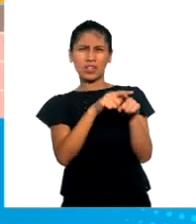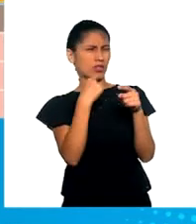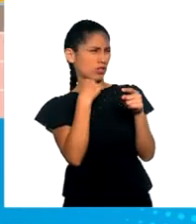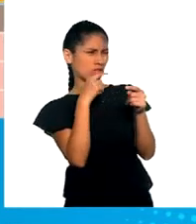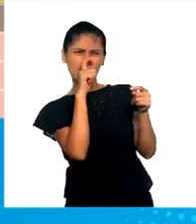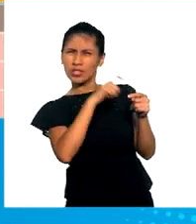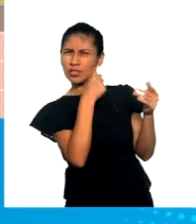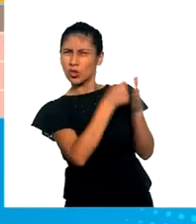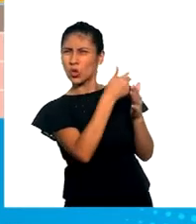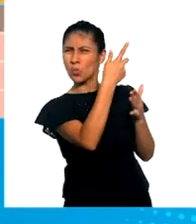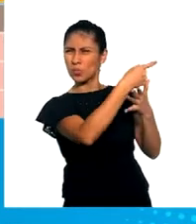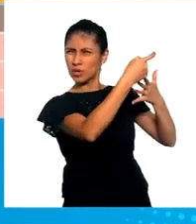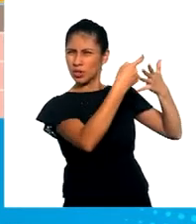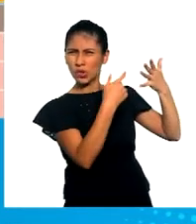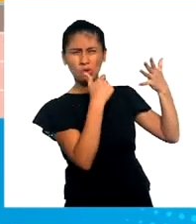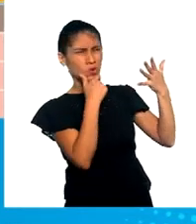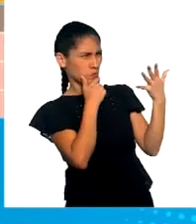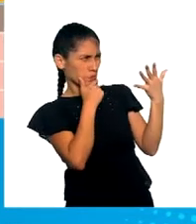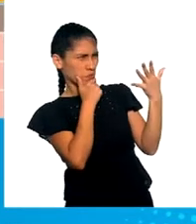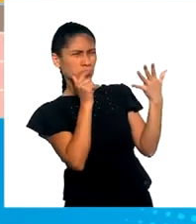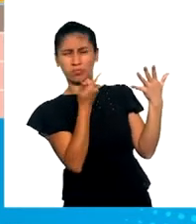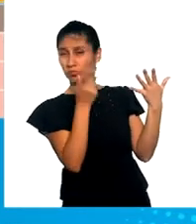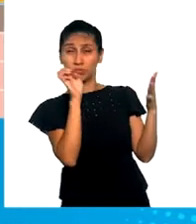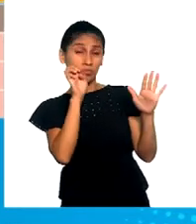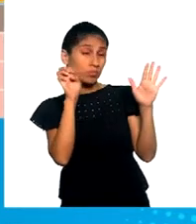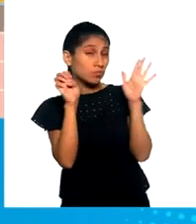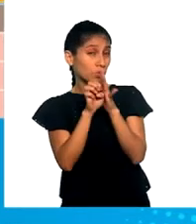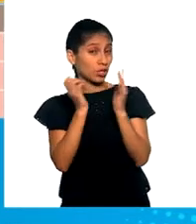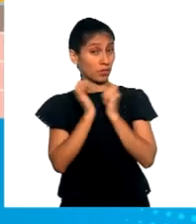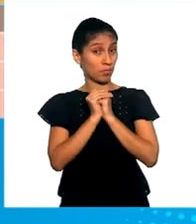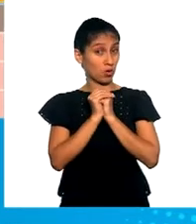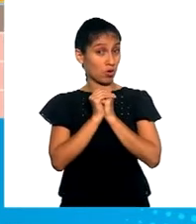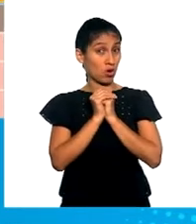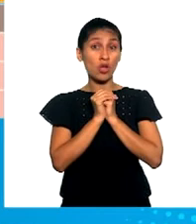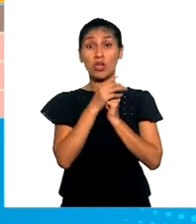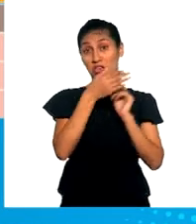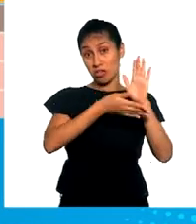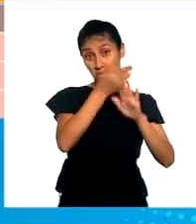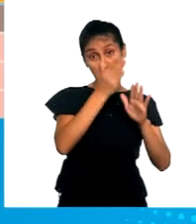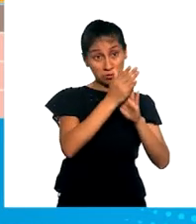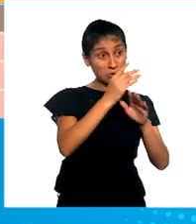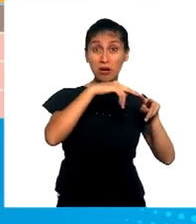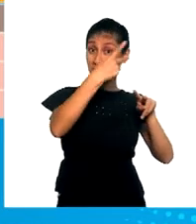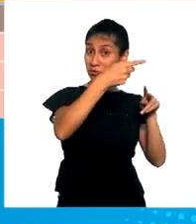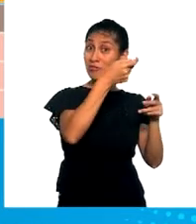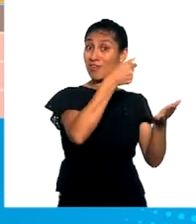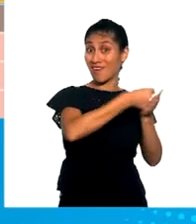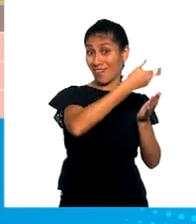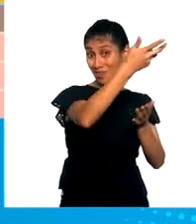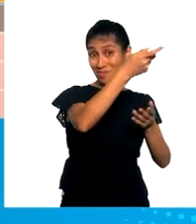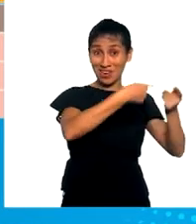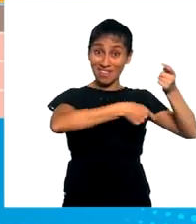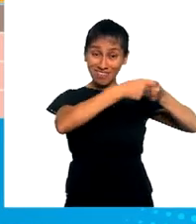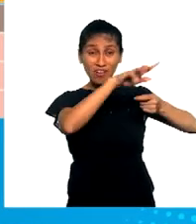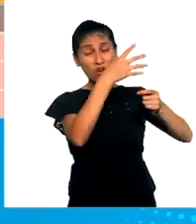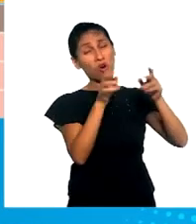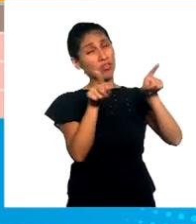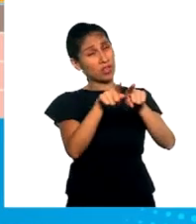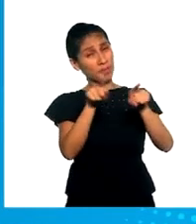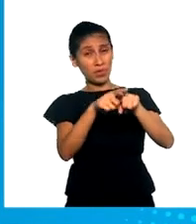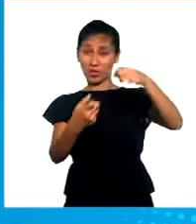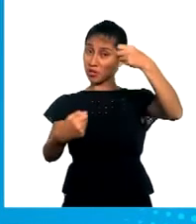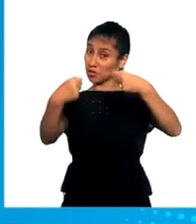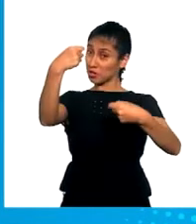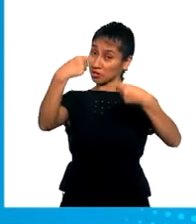decir los que no llevan recibos o facturas por ejemplo comprar en la bodega o el pago de un pasaje en el colectivo es